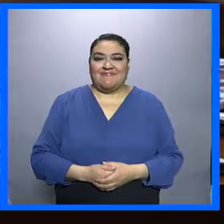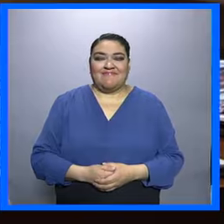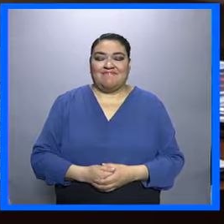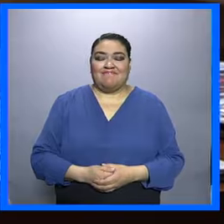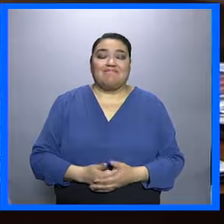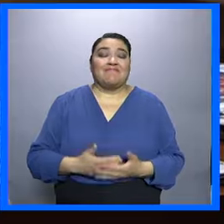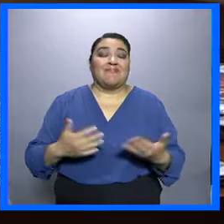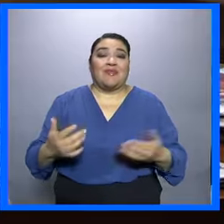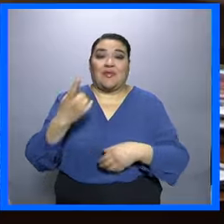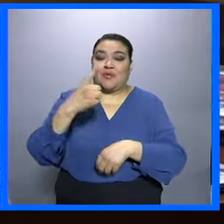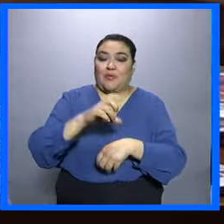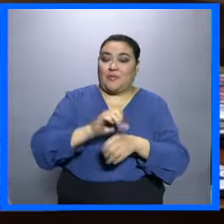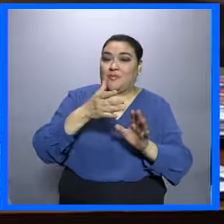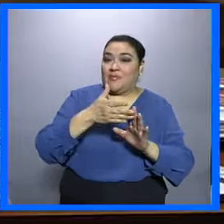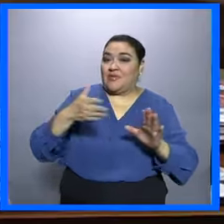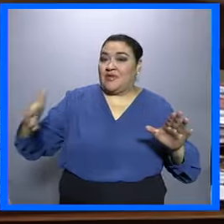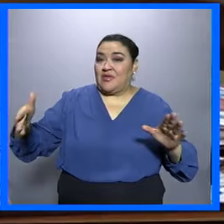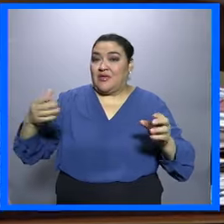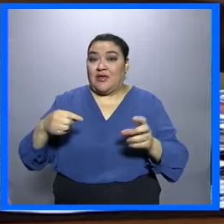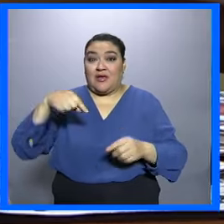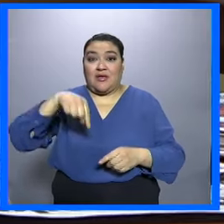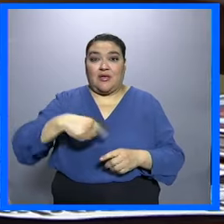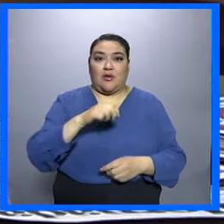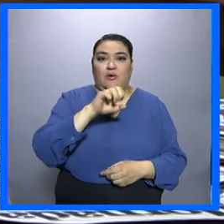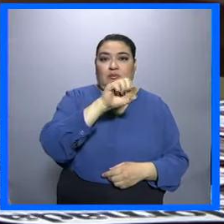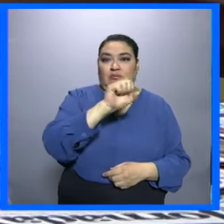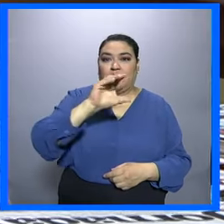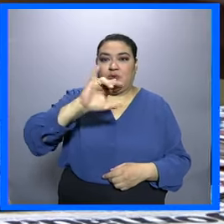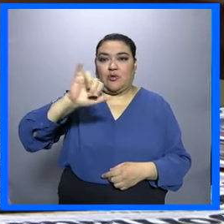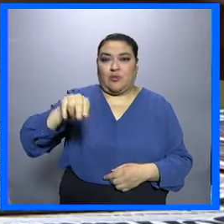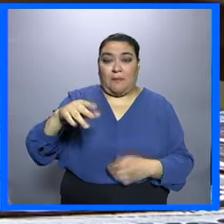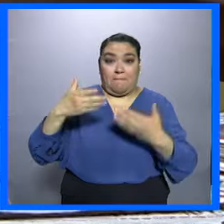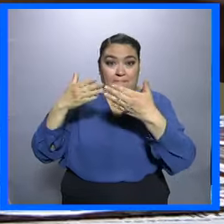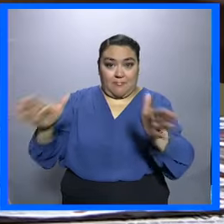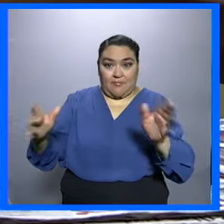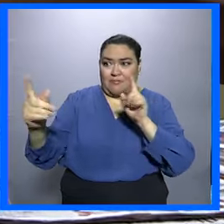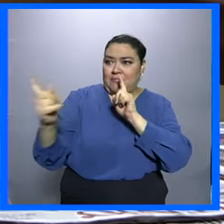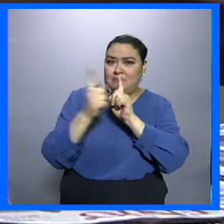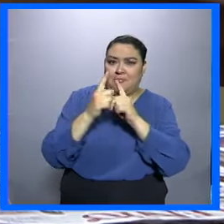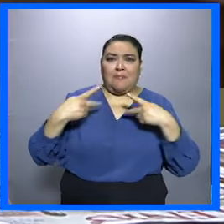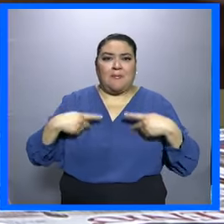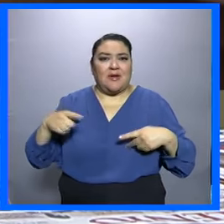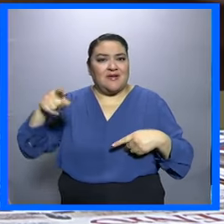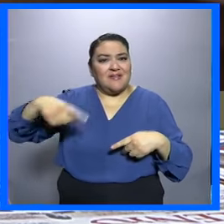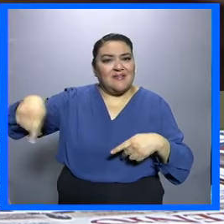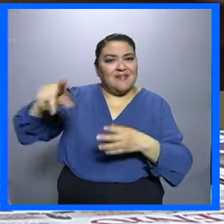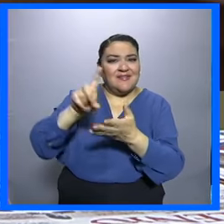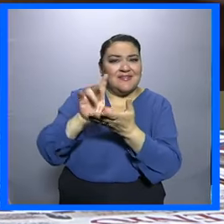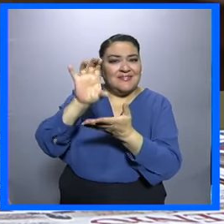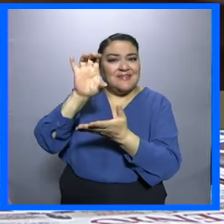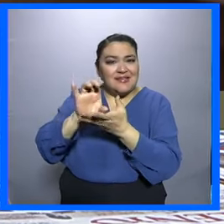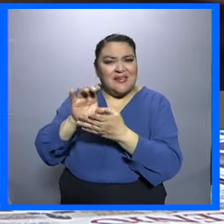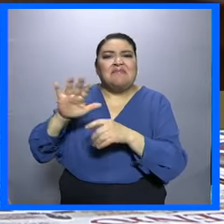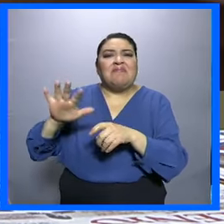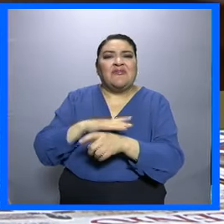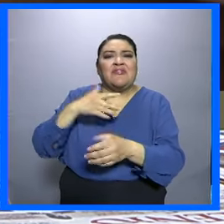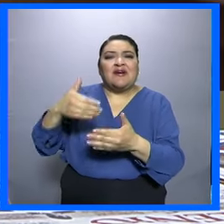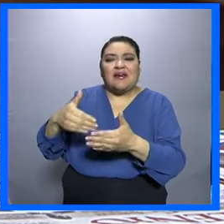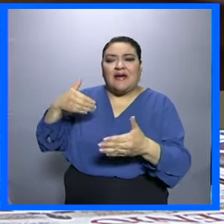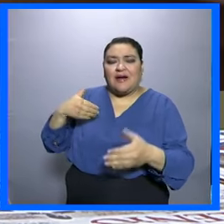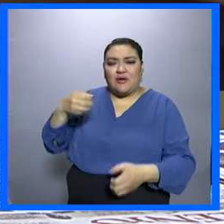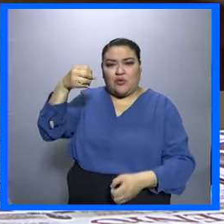Y esta semana la Suprema Corte llevó a cabo la primera audiencia pública a personas con discapacidad derivado del análisis